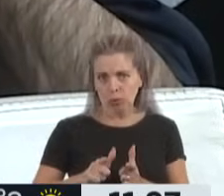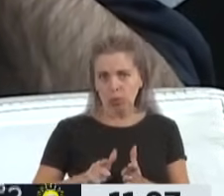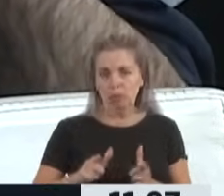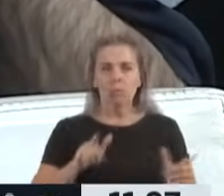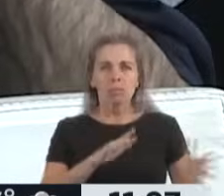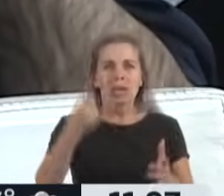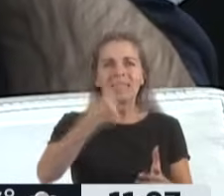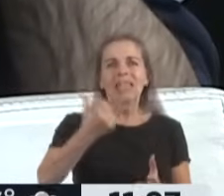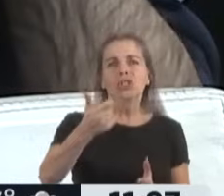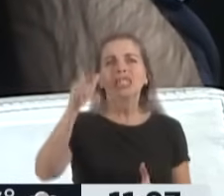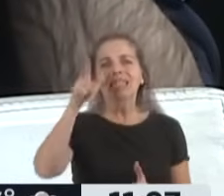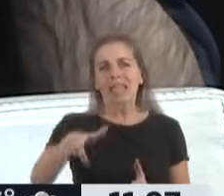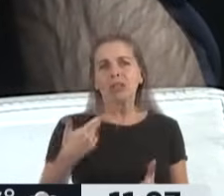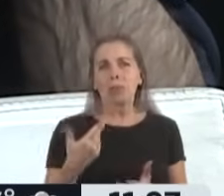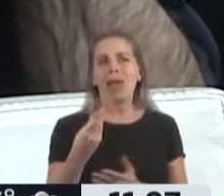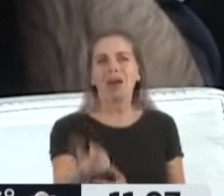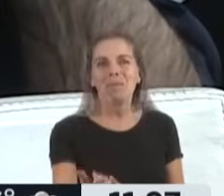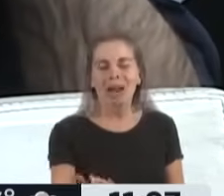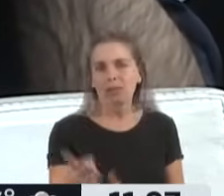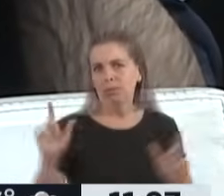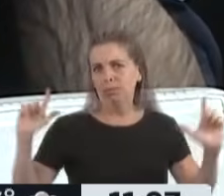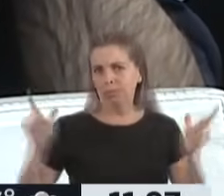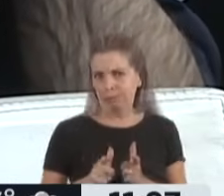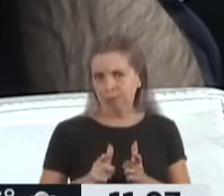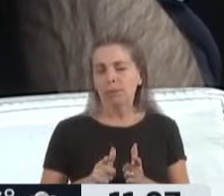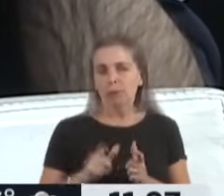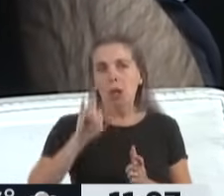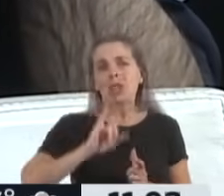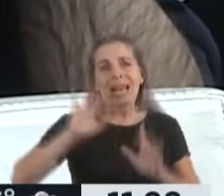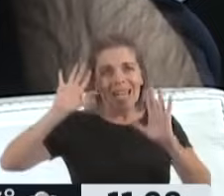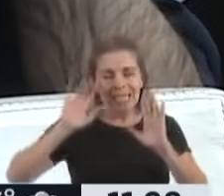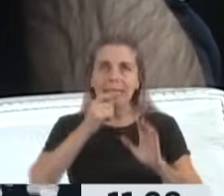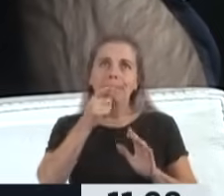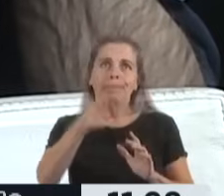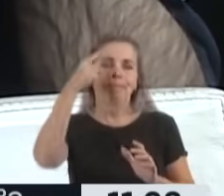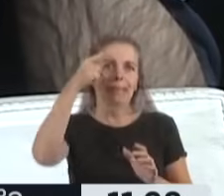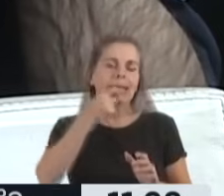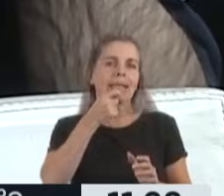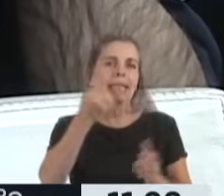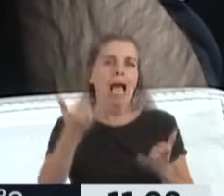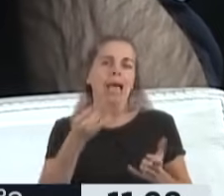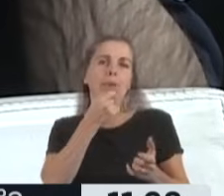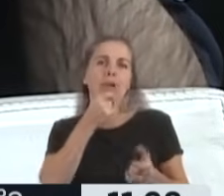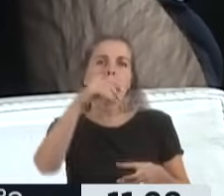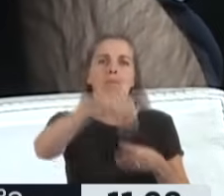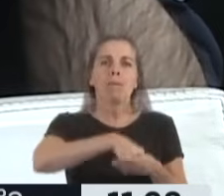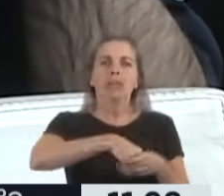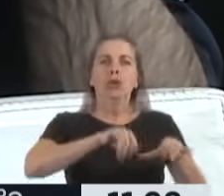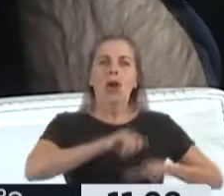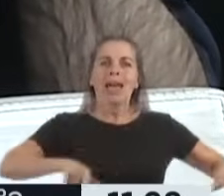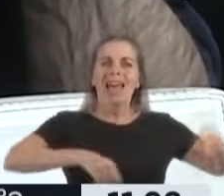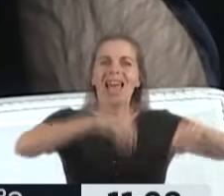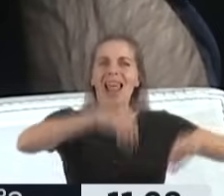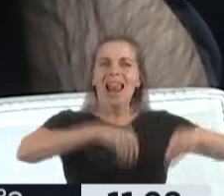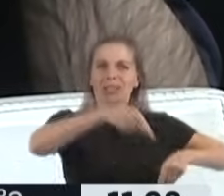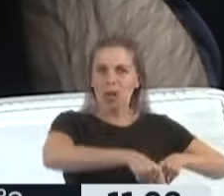prácticamente en una tercera parte. Si no considerás que más allá del apoyo o no al gobierno en las elecciones, la gente la está pasando